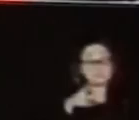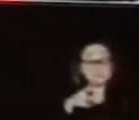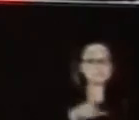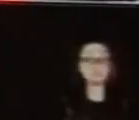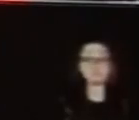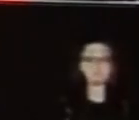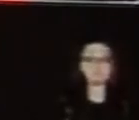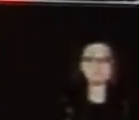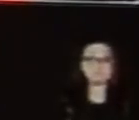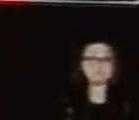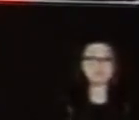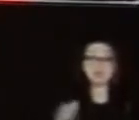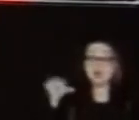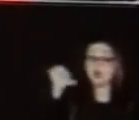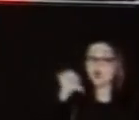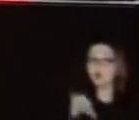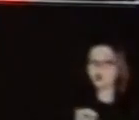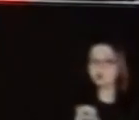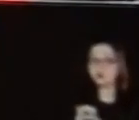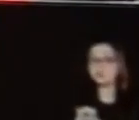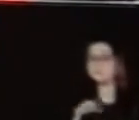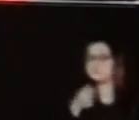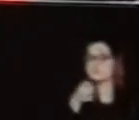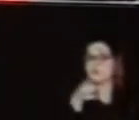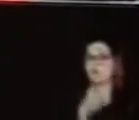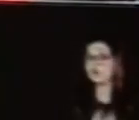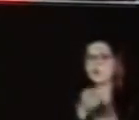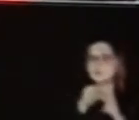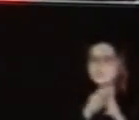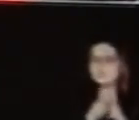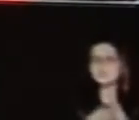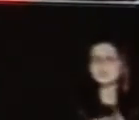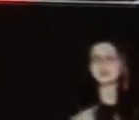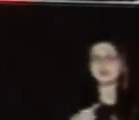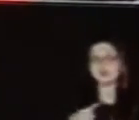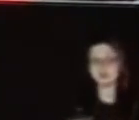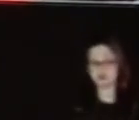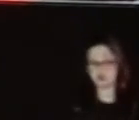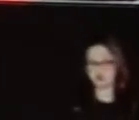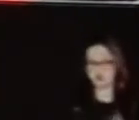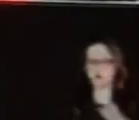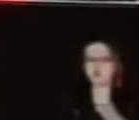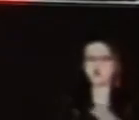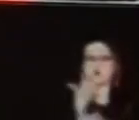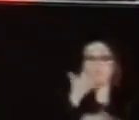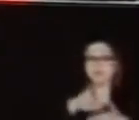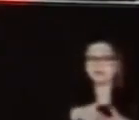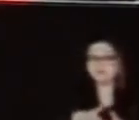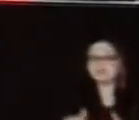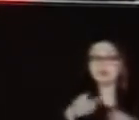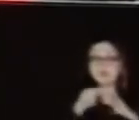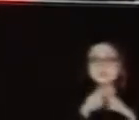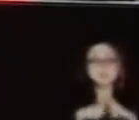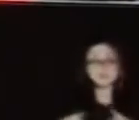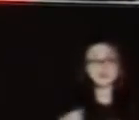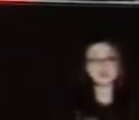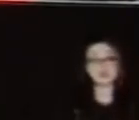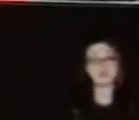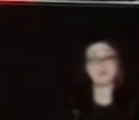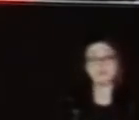hoy no solo inicia un nuevo gobierno, hoy